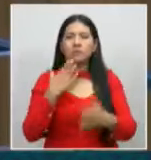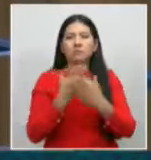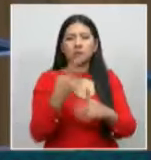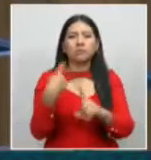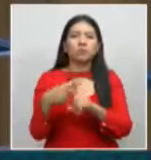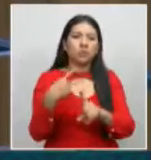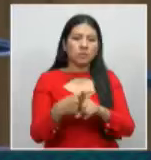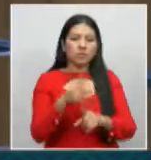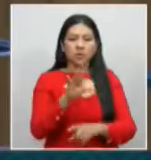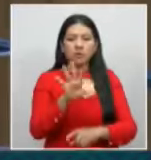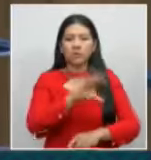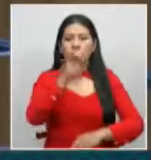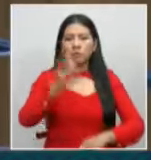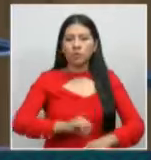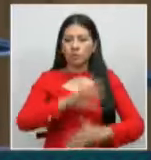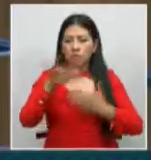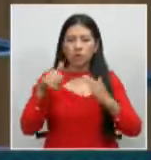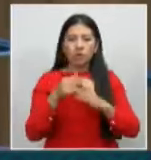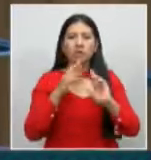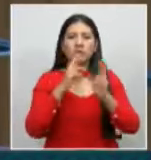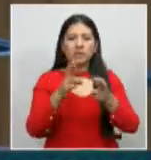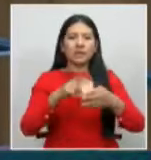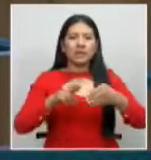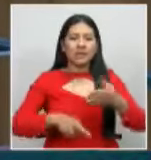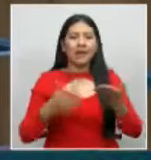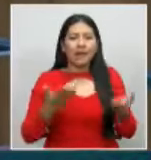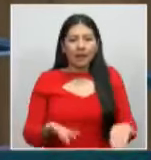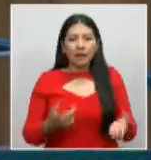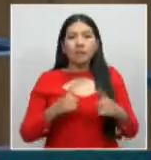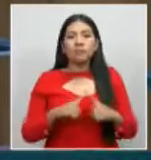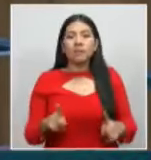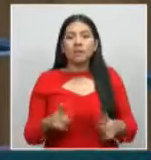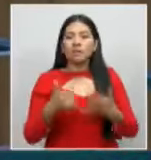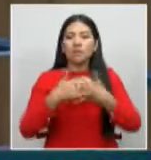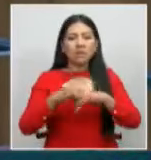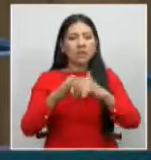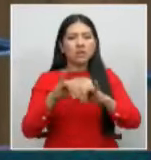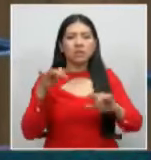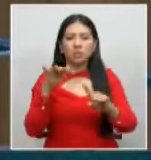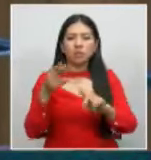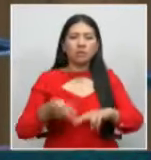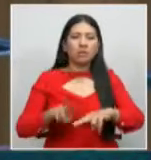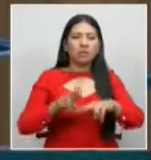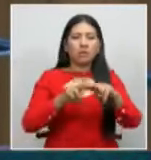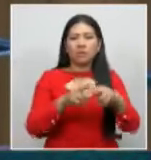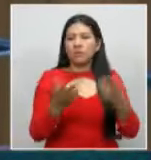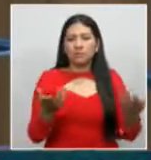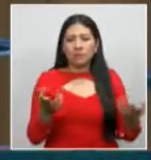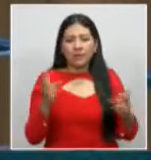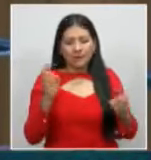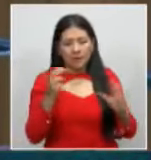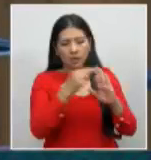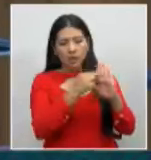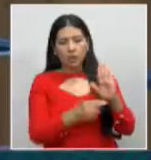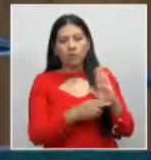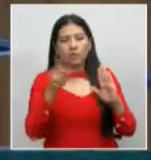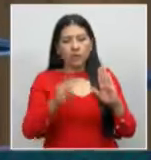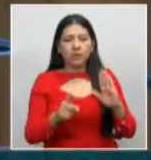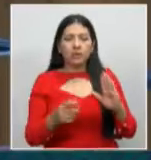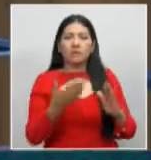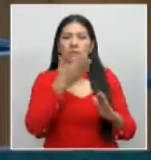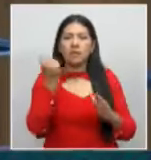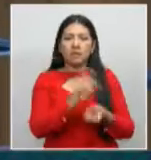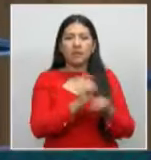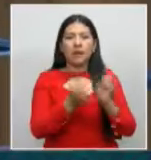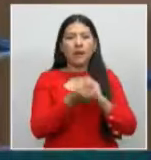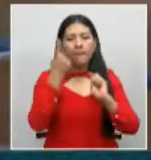95% de estos casos. Pero el trabajo no estará hecho si seguimos teniendo normativas que no protejan a las mujeres en